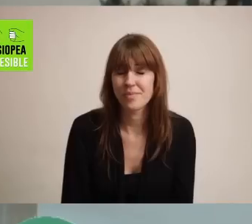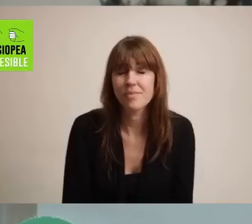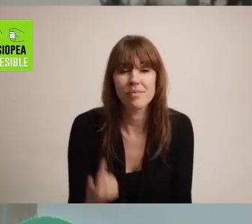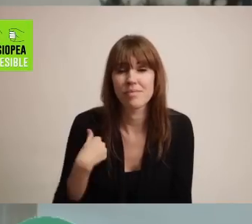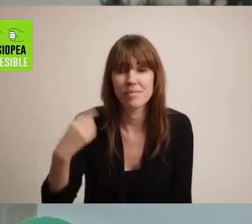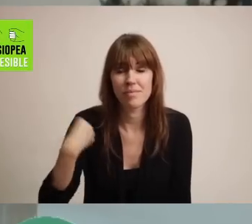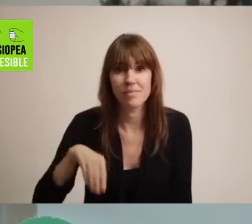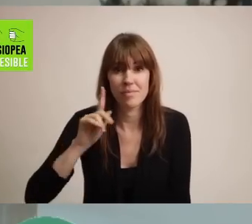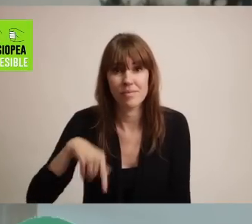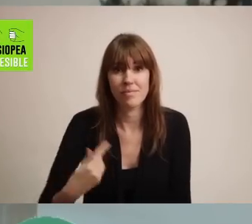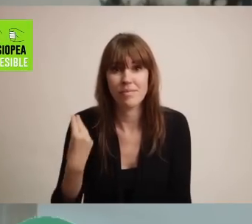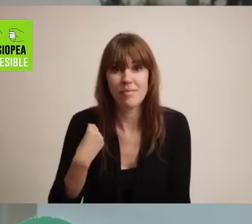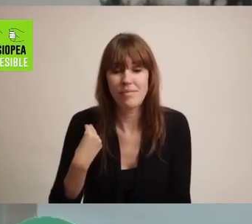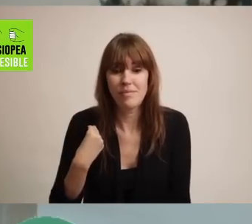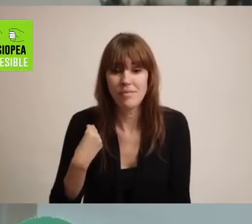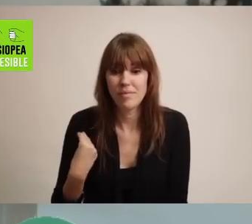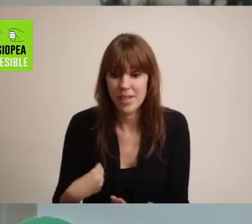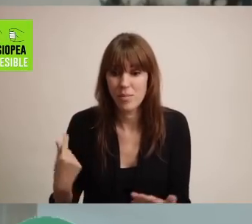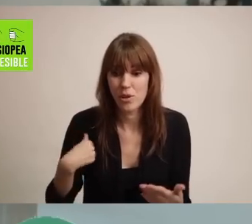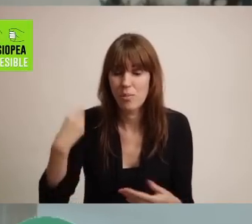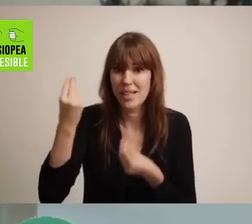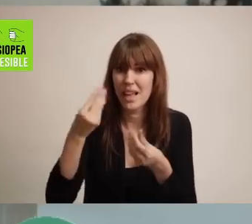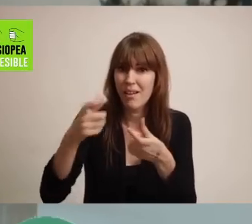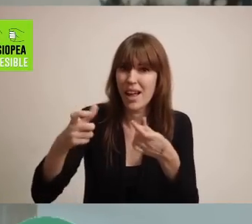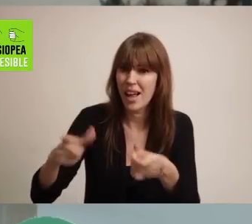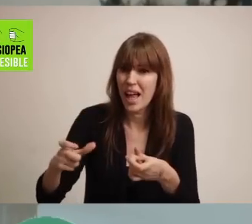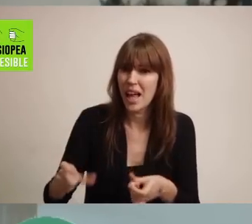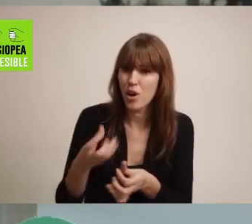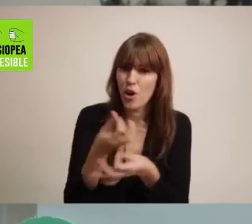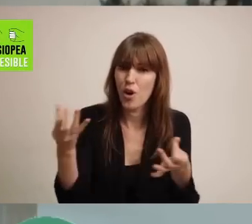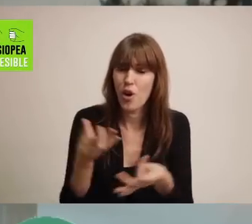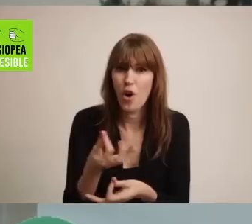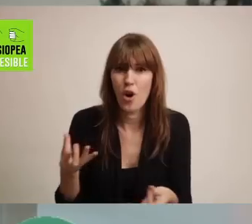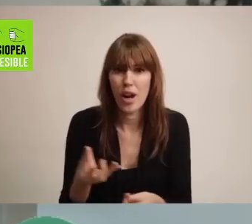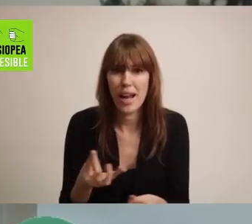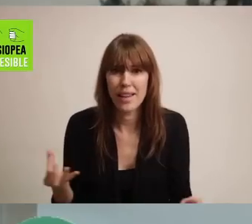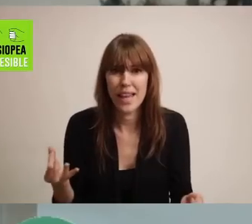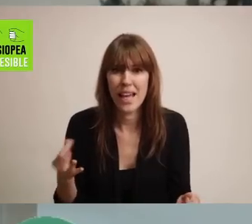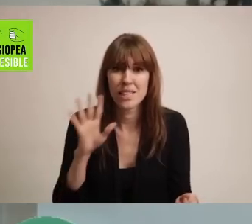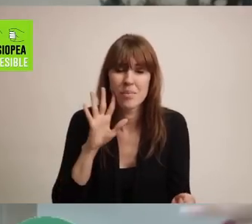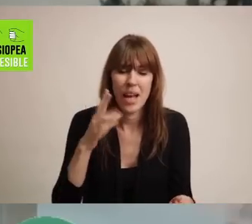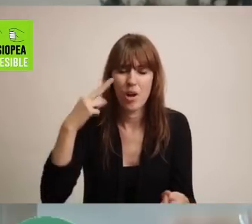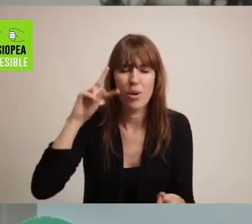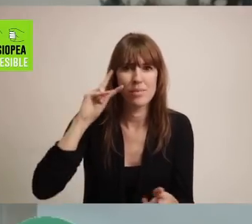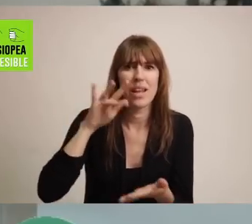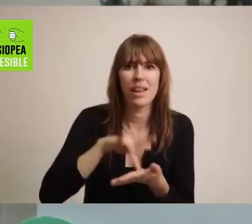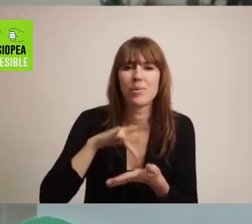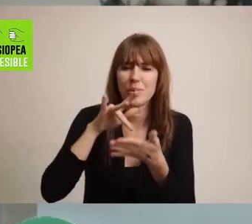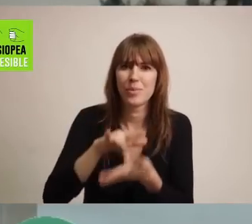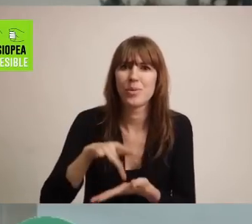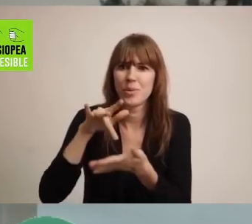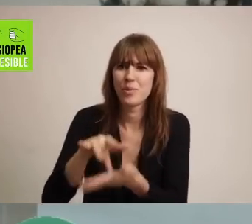Y yo inclusive, siguiendo líneas que pensaba que eran las correctas, pero que debido a toda mi trayectoria y años de pasar por casi por